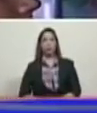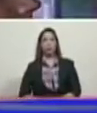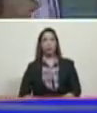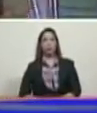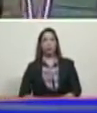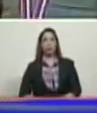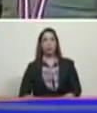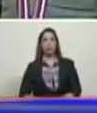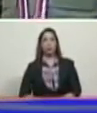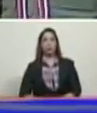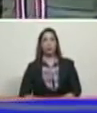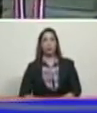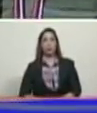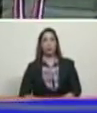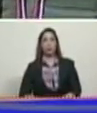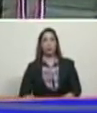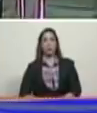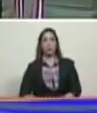Estas condecoraciones son